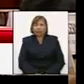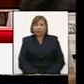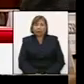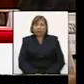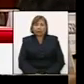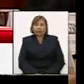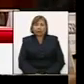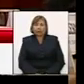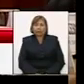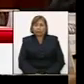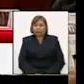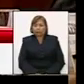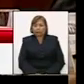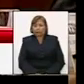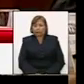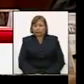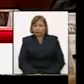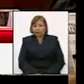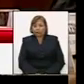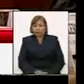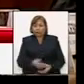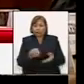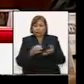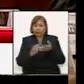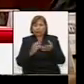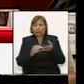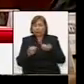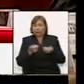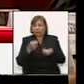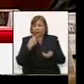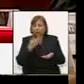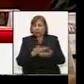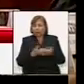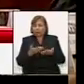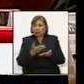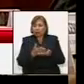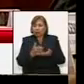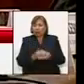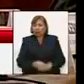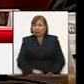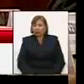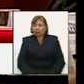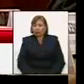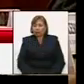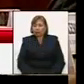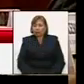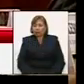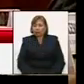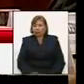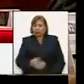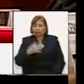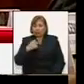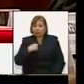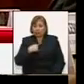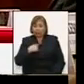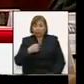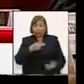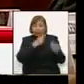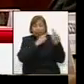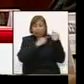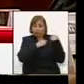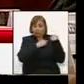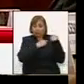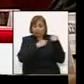Y la parte logística, las instrucciones al personal, ¿quién debe impartirlas? Yo fui el responsable